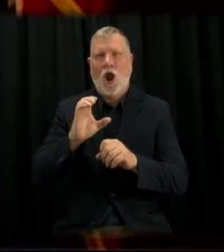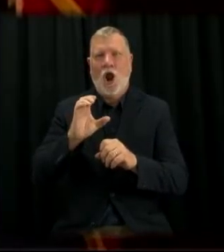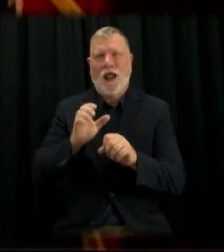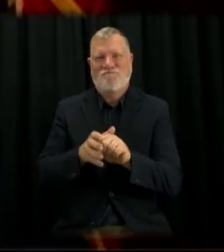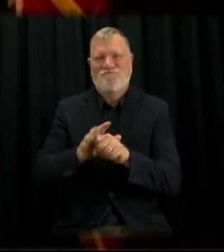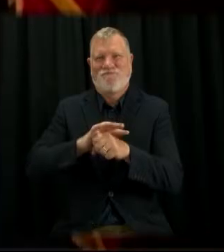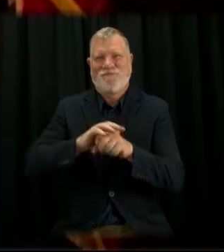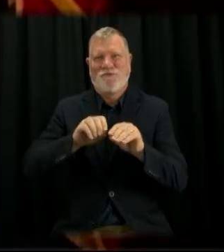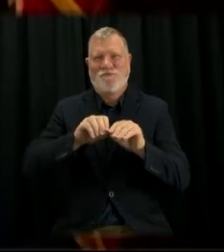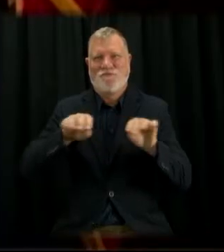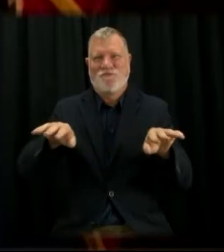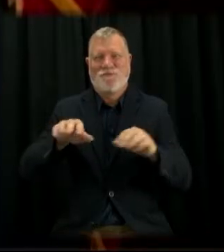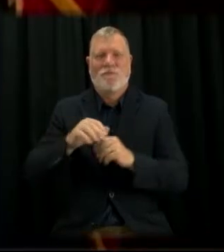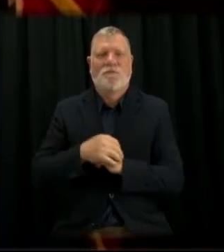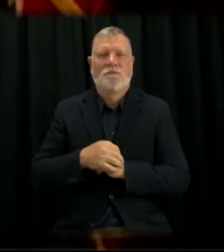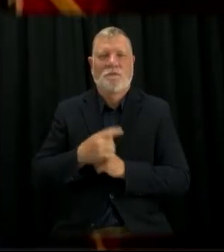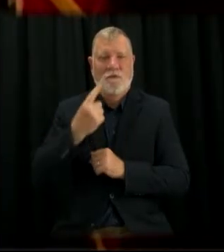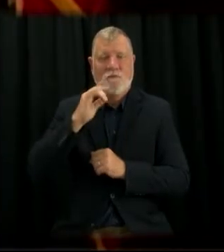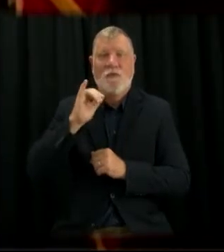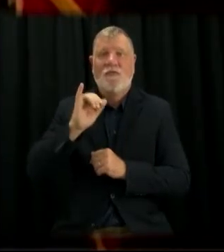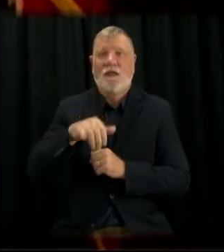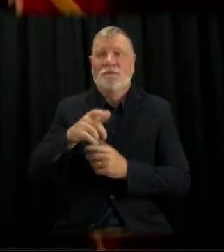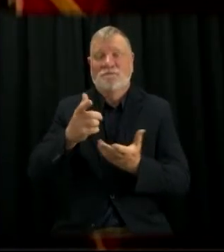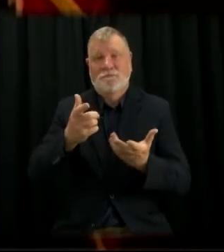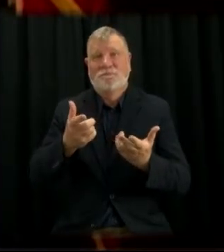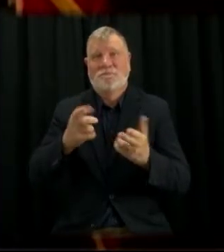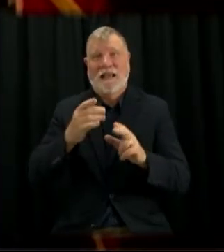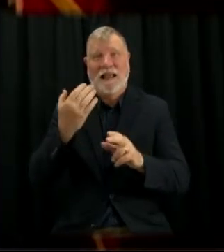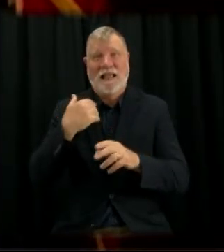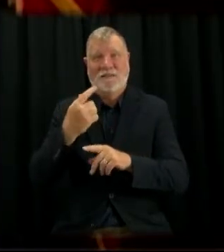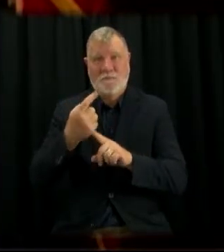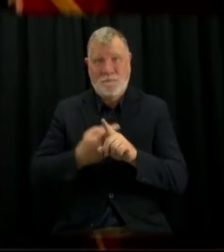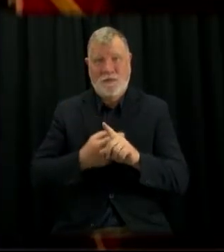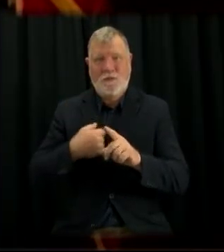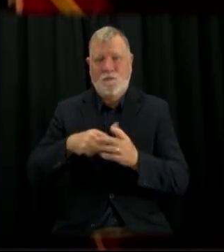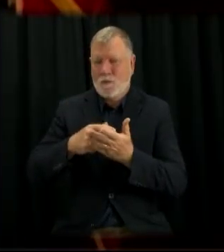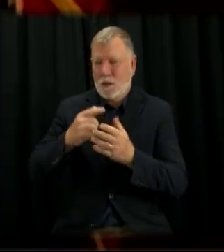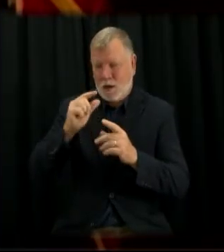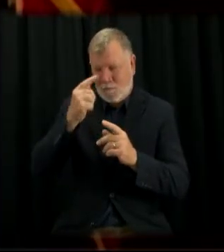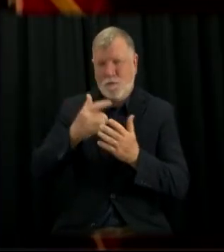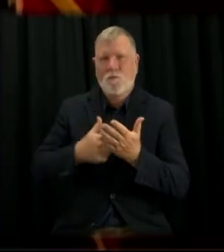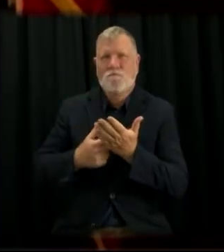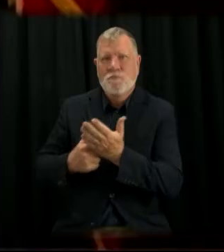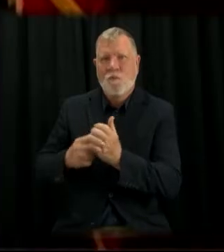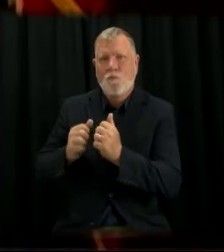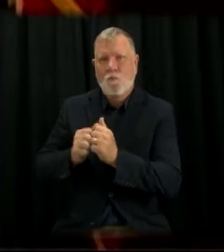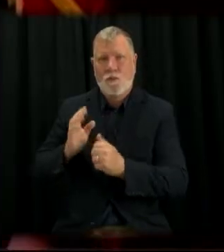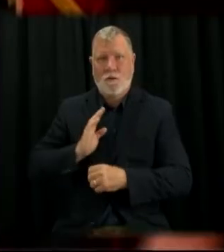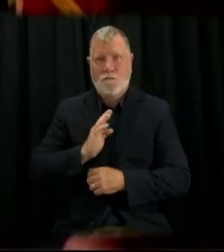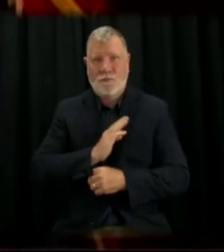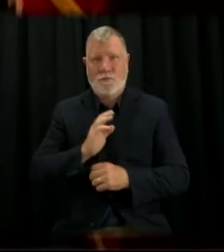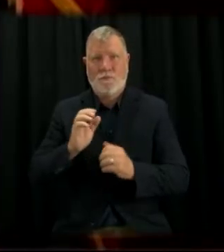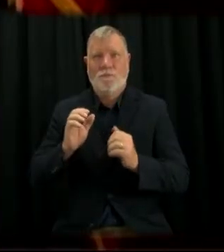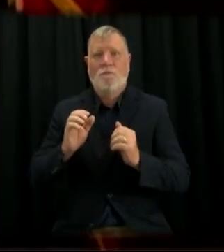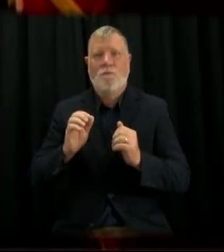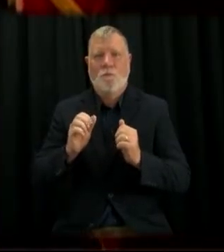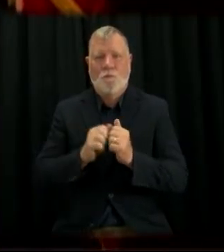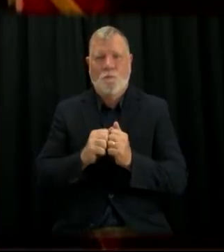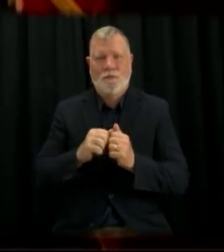por COVID-19. Sin embargo, las circunstancias para los últimos meses, hemos estado colaborando con la Junta Fiscal en este